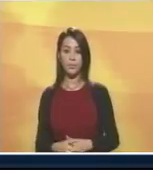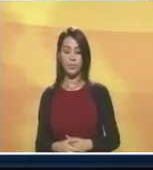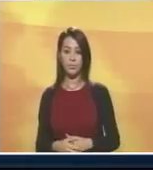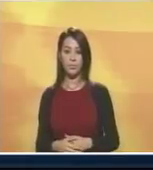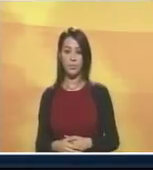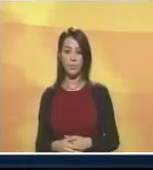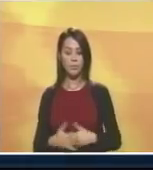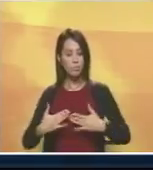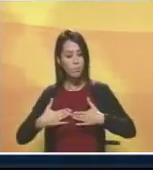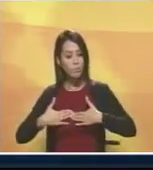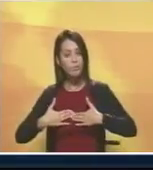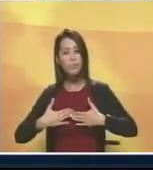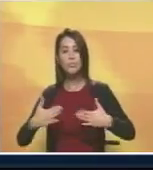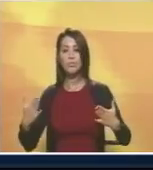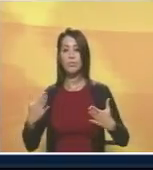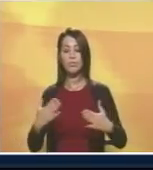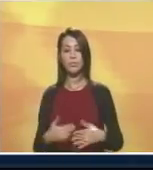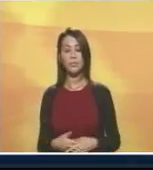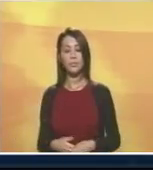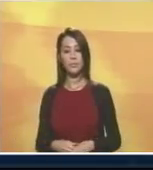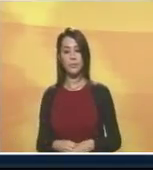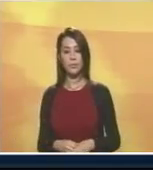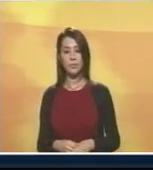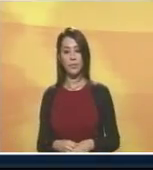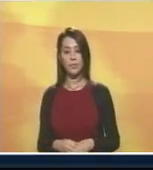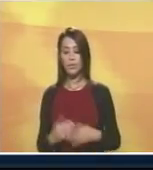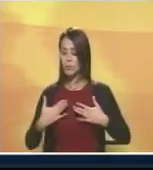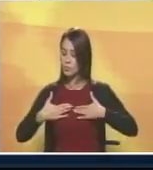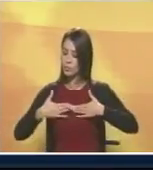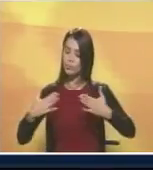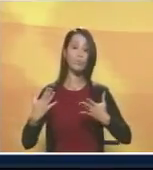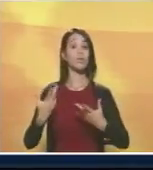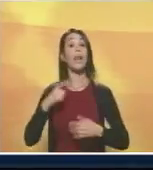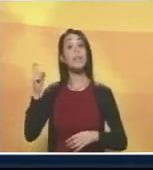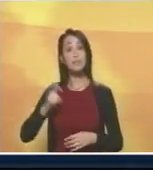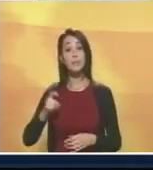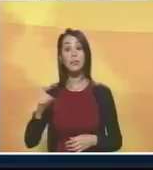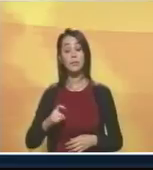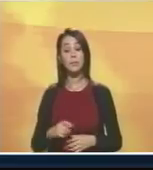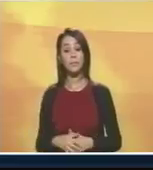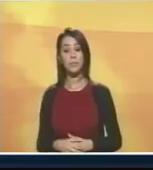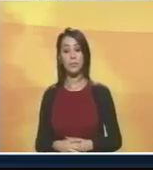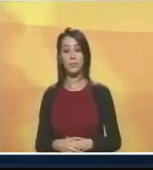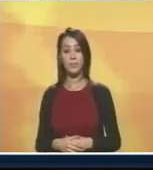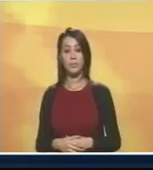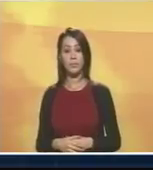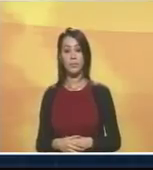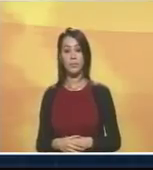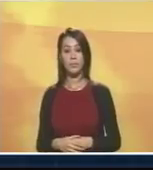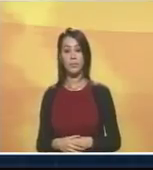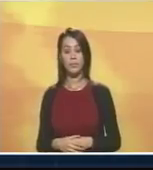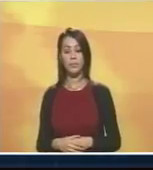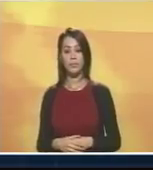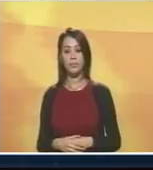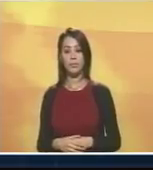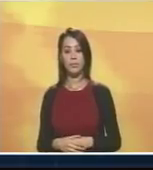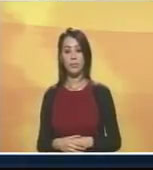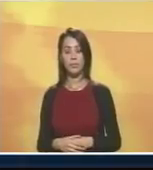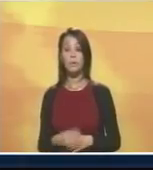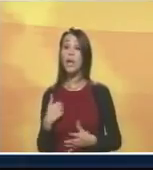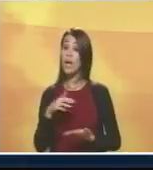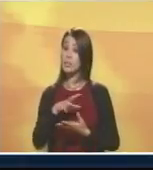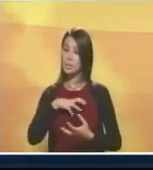plena disposición de recibirlas. Las necesitamos, pues infortunadamente